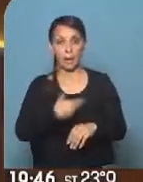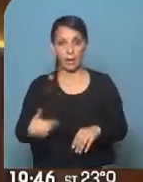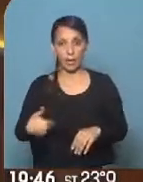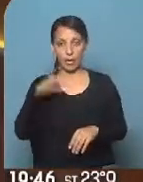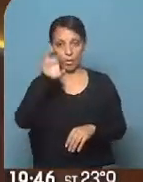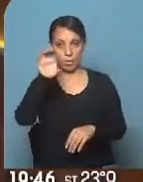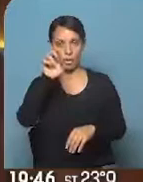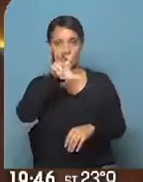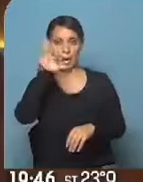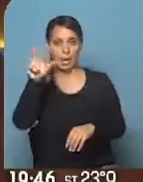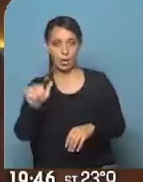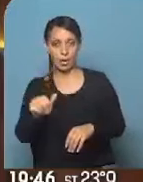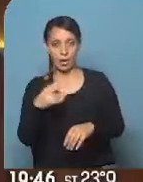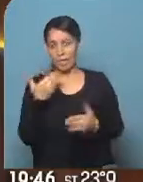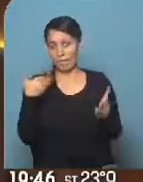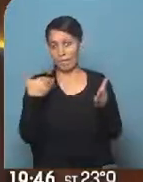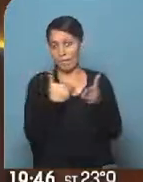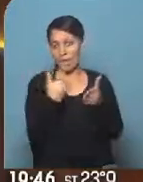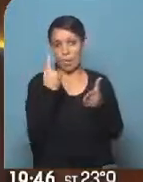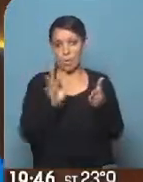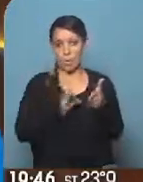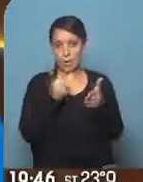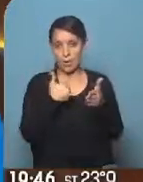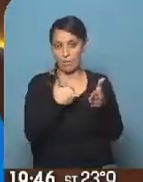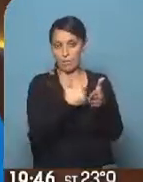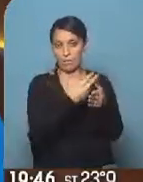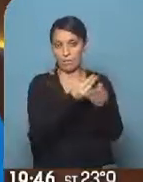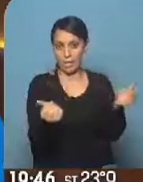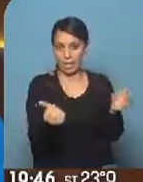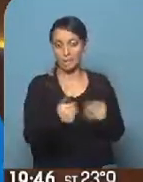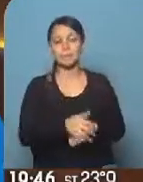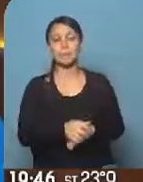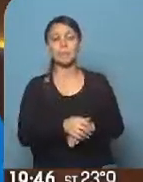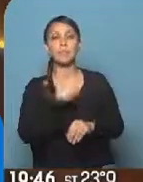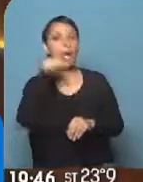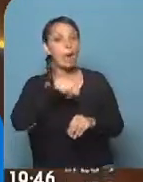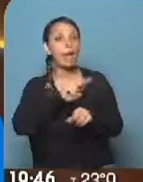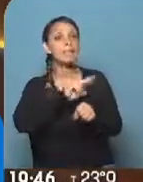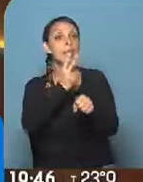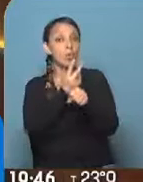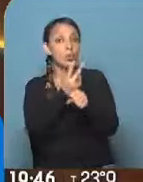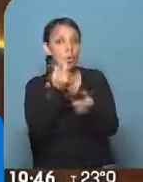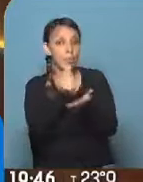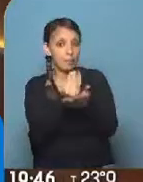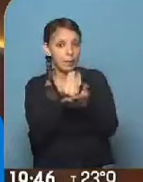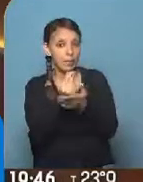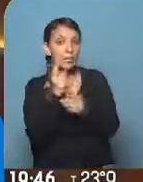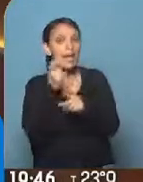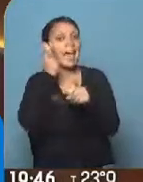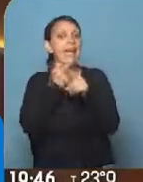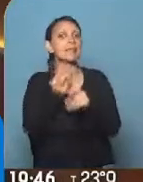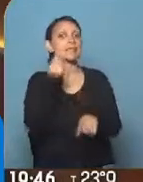está ya le queda un solo año este para cumplir su mandato y es su segundo mandato porque tuvo un mandato anterior como